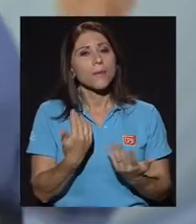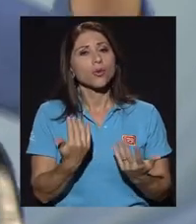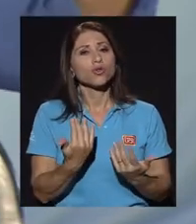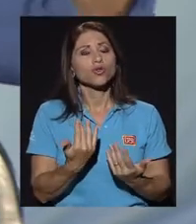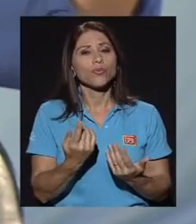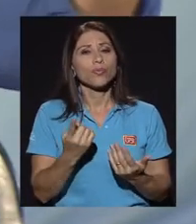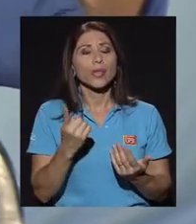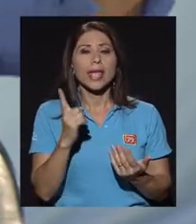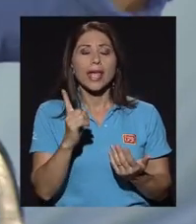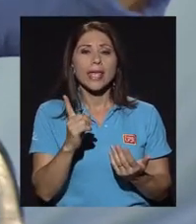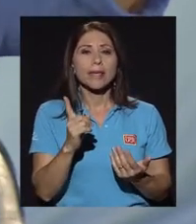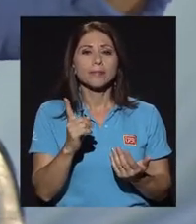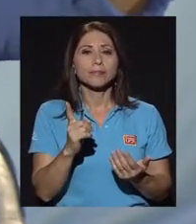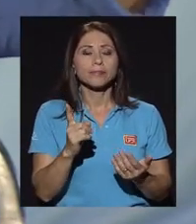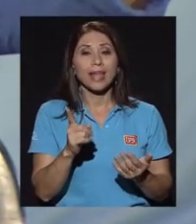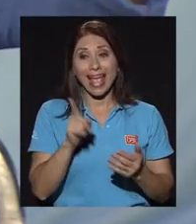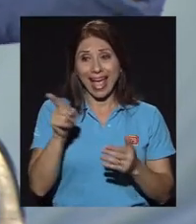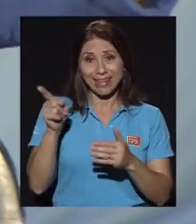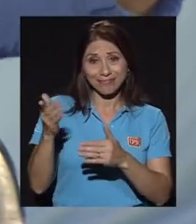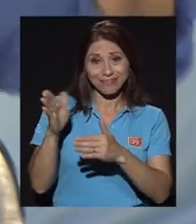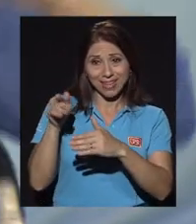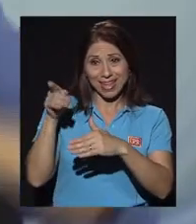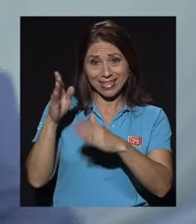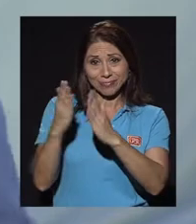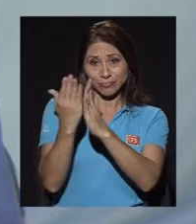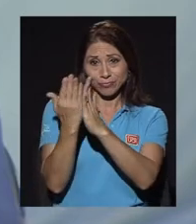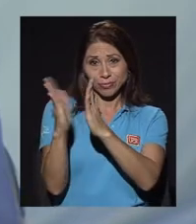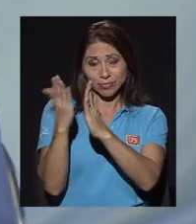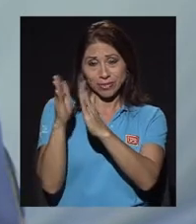una caja al ingreso